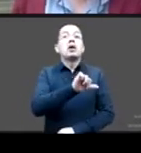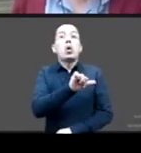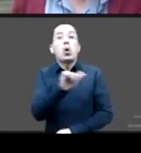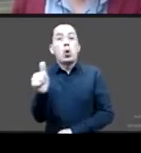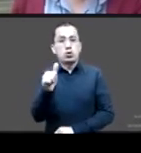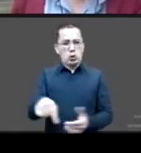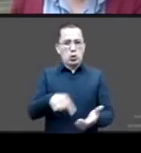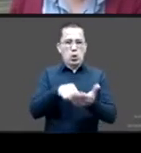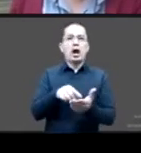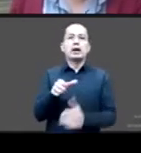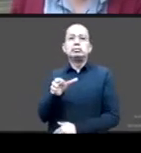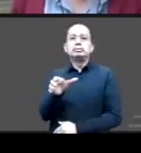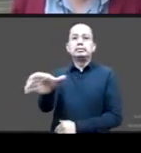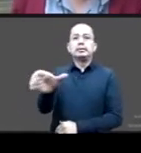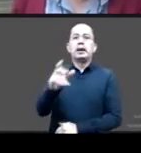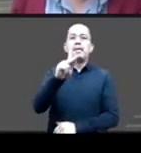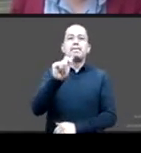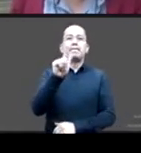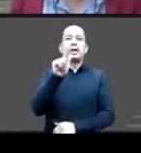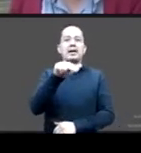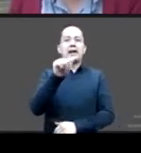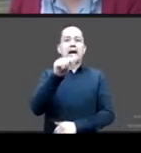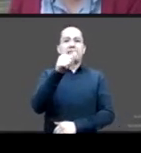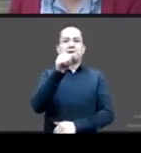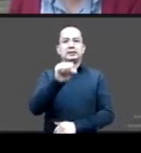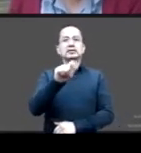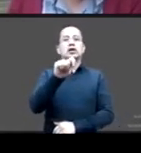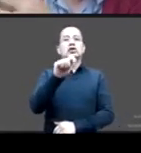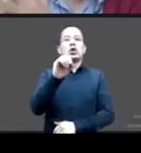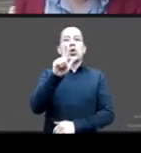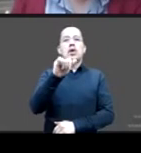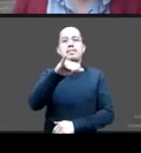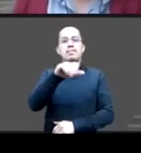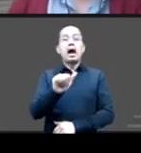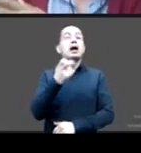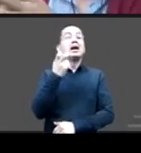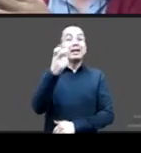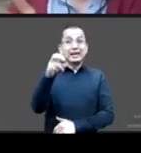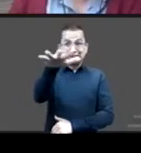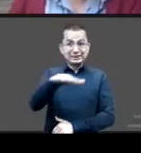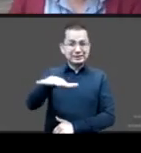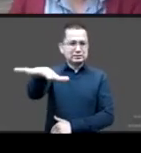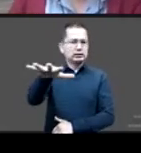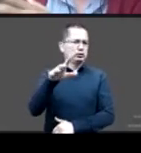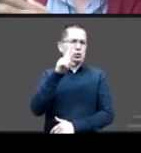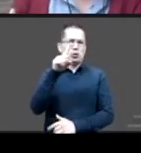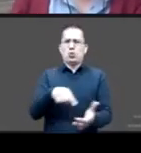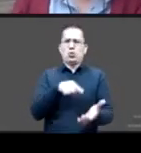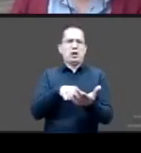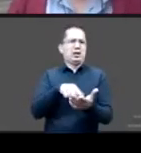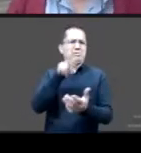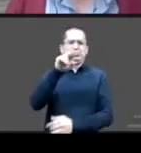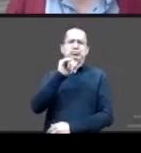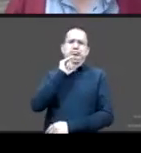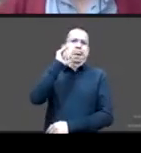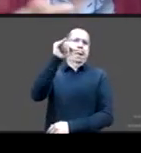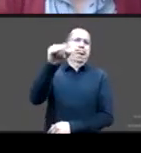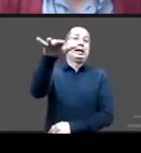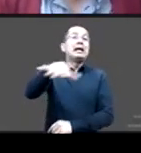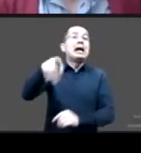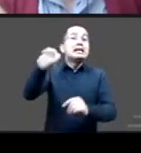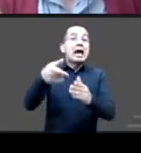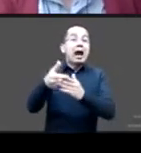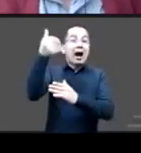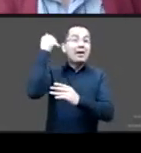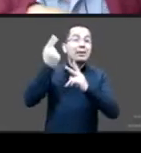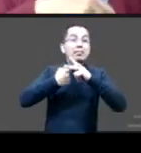FARC hace 55 años en Colombia. Un municipio muy apartado de la cordillera. Eso ya es un mundo mestizo, indígena. Y allí,